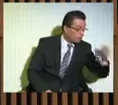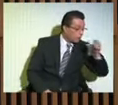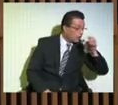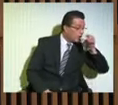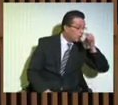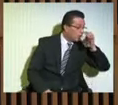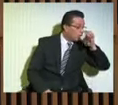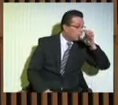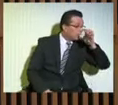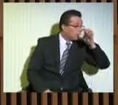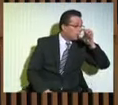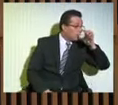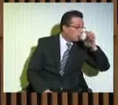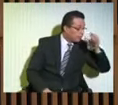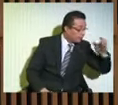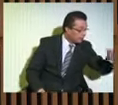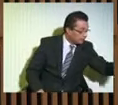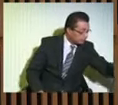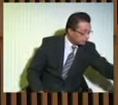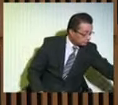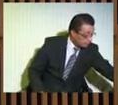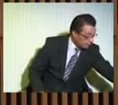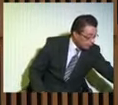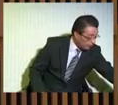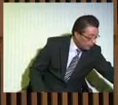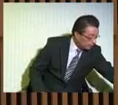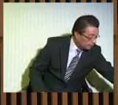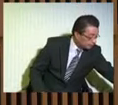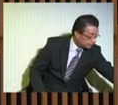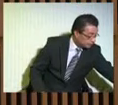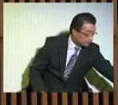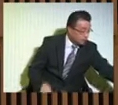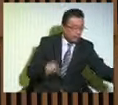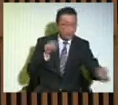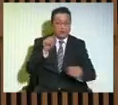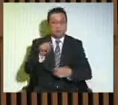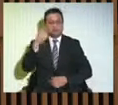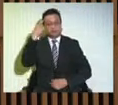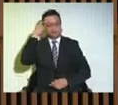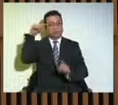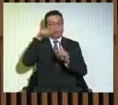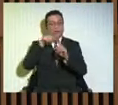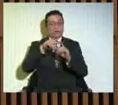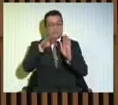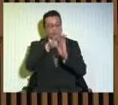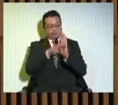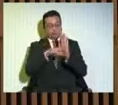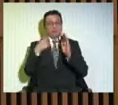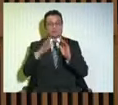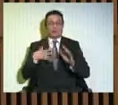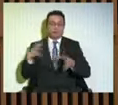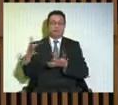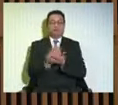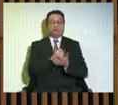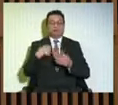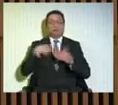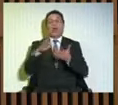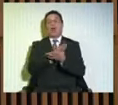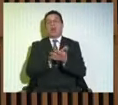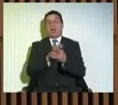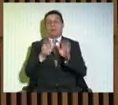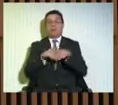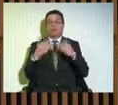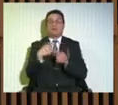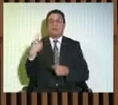Estas son un poco las metas que nos hemos planteado en el programa de útiles escolares, y lo tomo como ejemplo para todos los